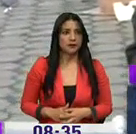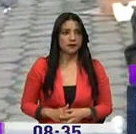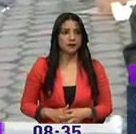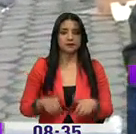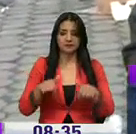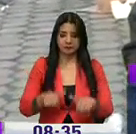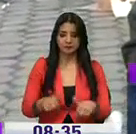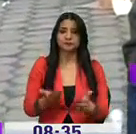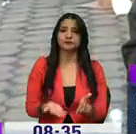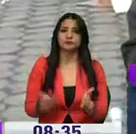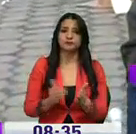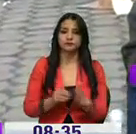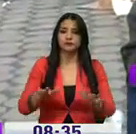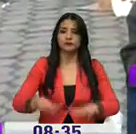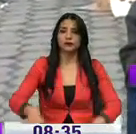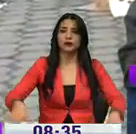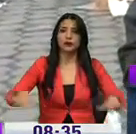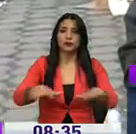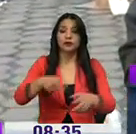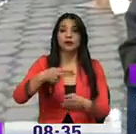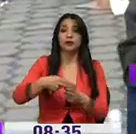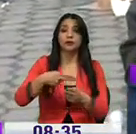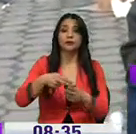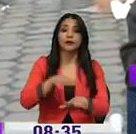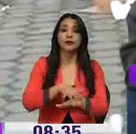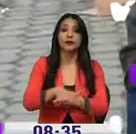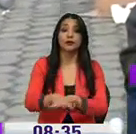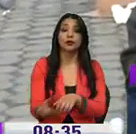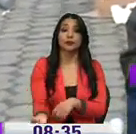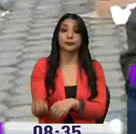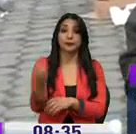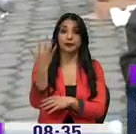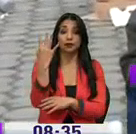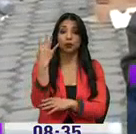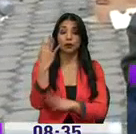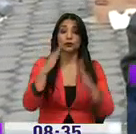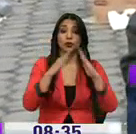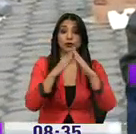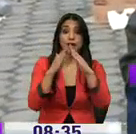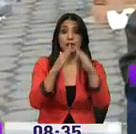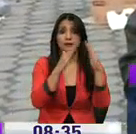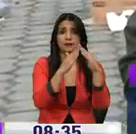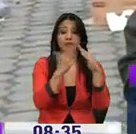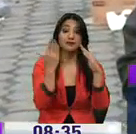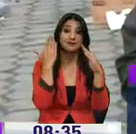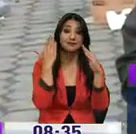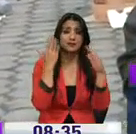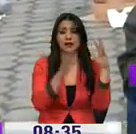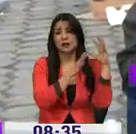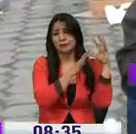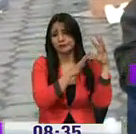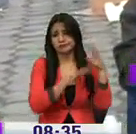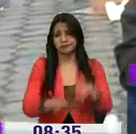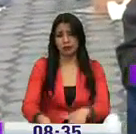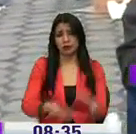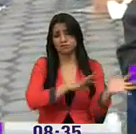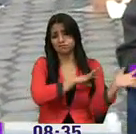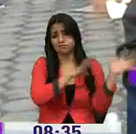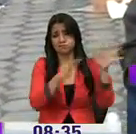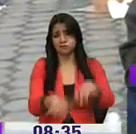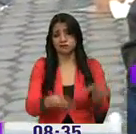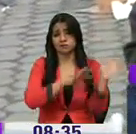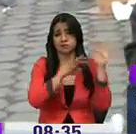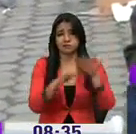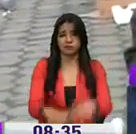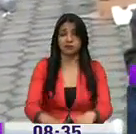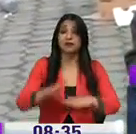acá nuevamente en la zona de Río Blanco, donde 4 casas se fueron días atrás, prácticamente se